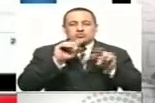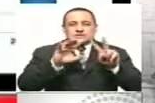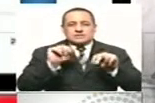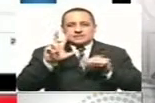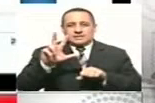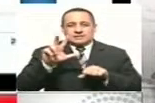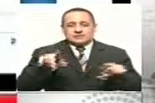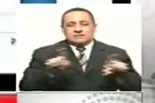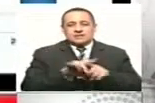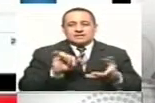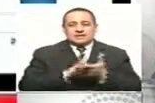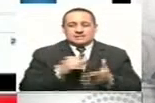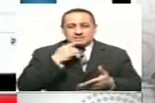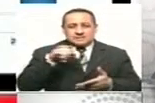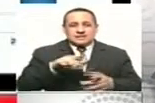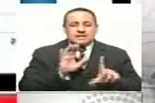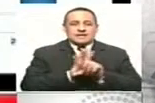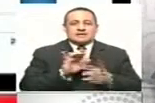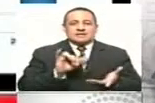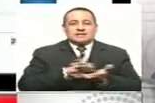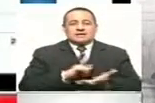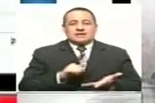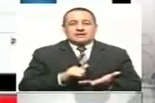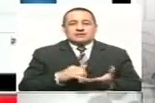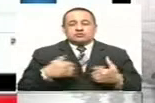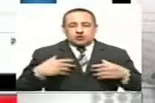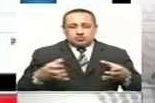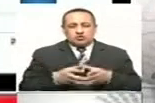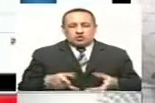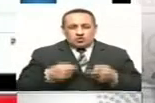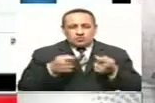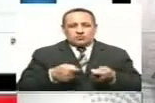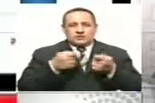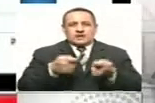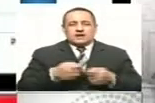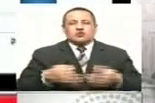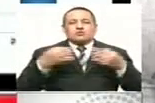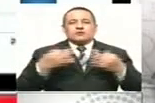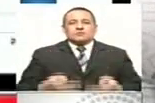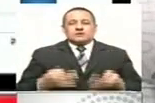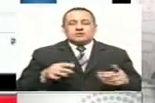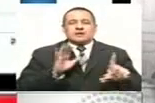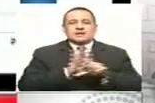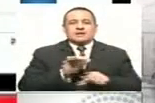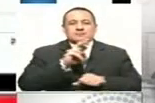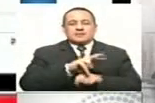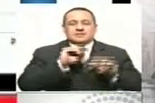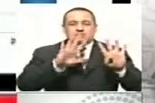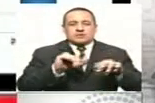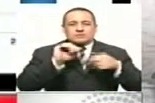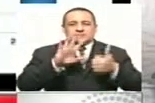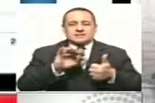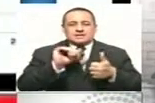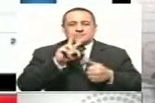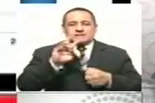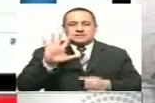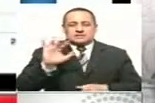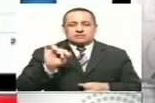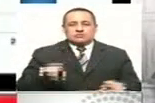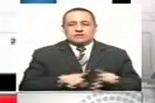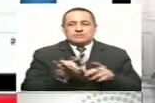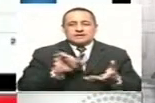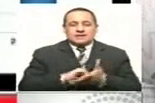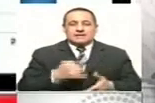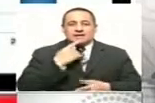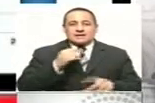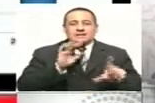31.173, que es esta ley que nos obliga al cumplimiento de la ley 29.625, que es la